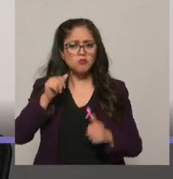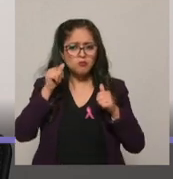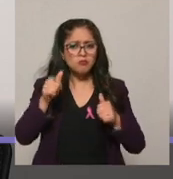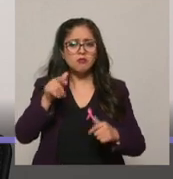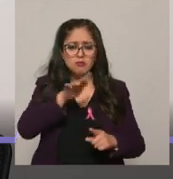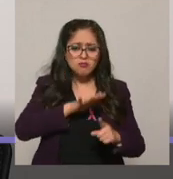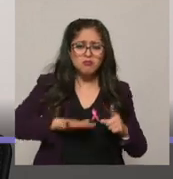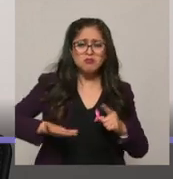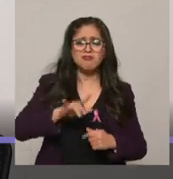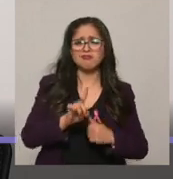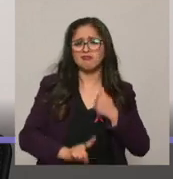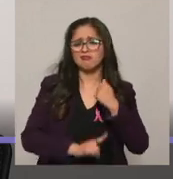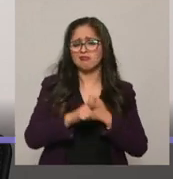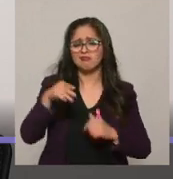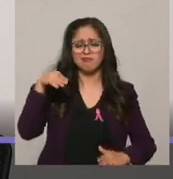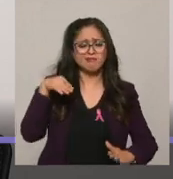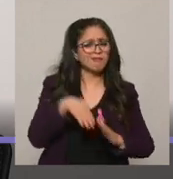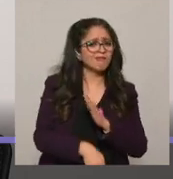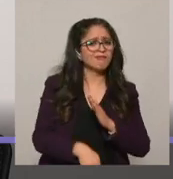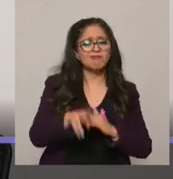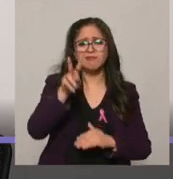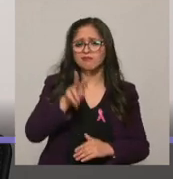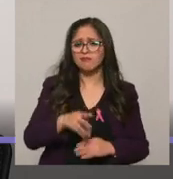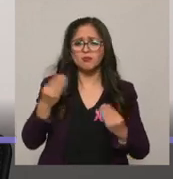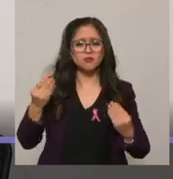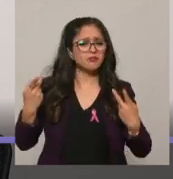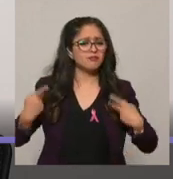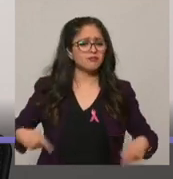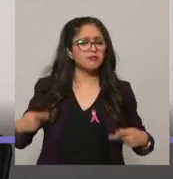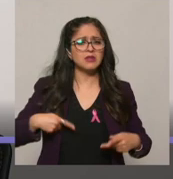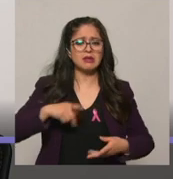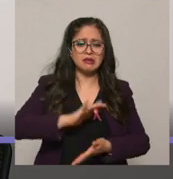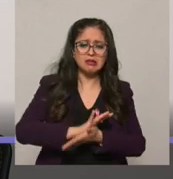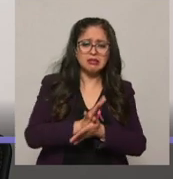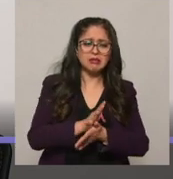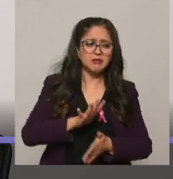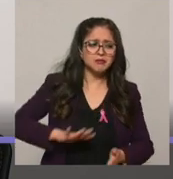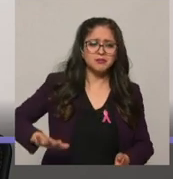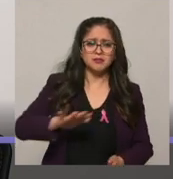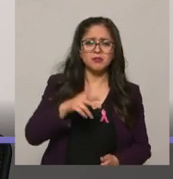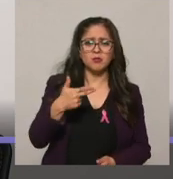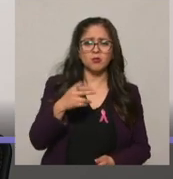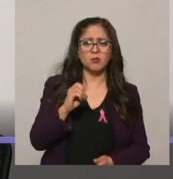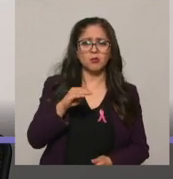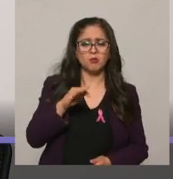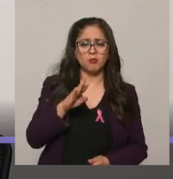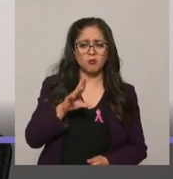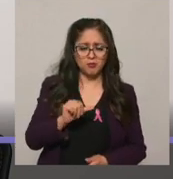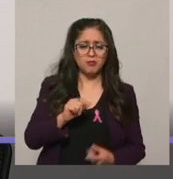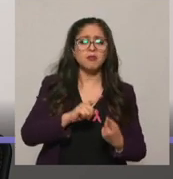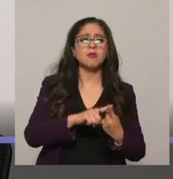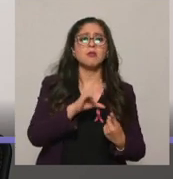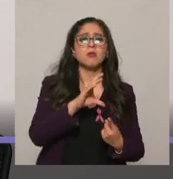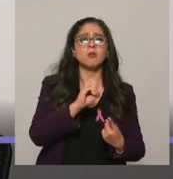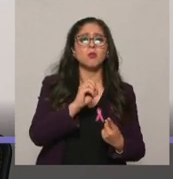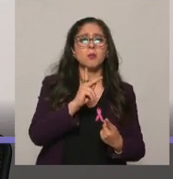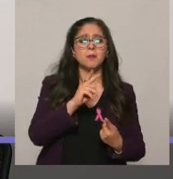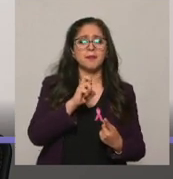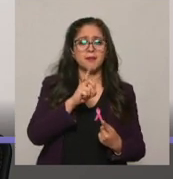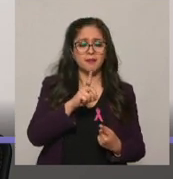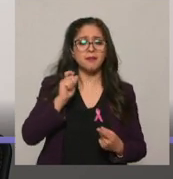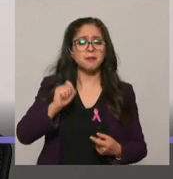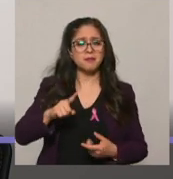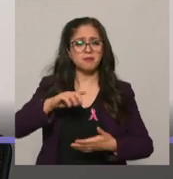como sociedad en términos de homofobia. Por ahí, COPRED y Comisión Nacional de Derechos Humanos